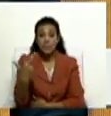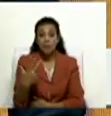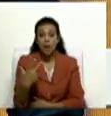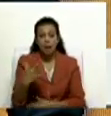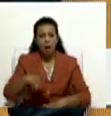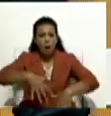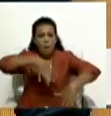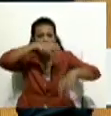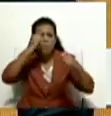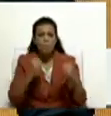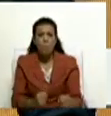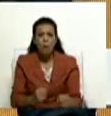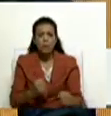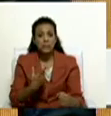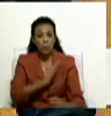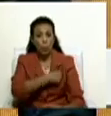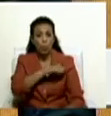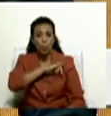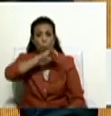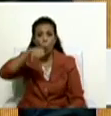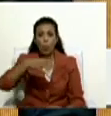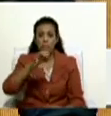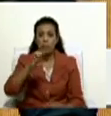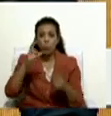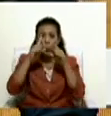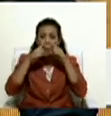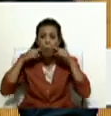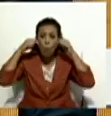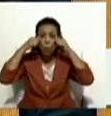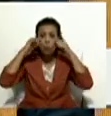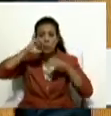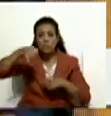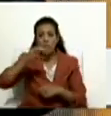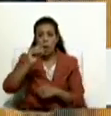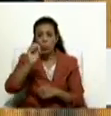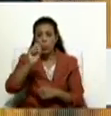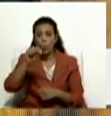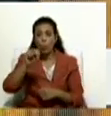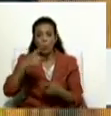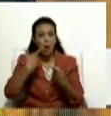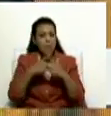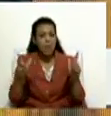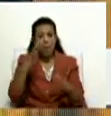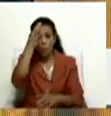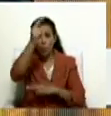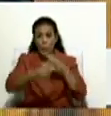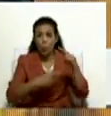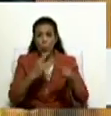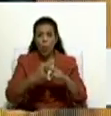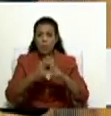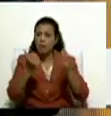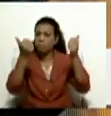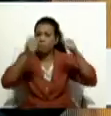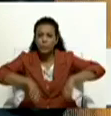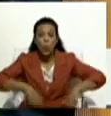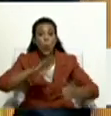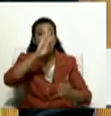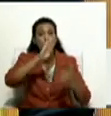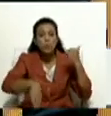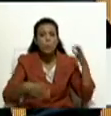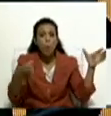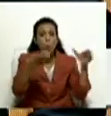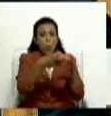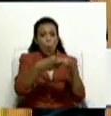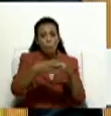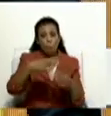Patriotas comandadas por el General José Antonio Páez liberan la ciudad de Puerto cabello y provocan la caída del último bastión